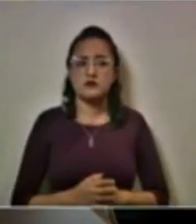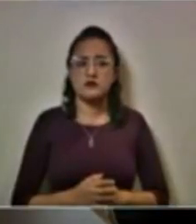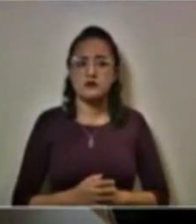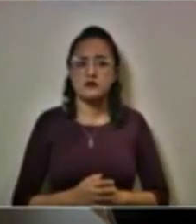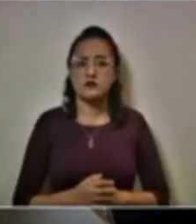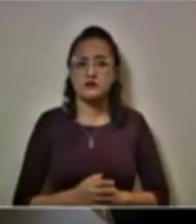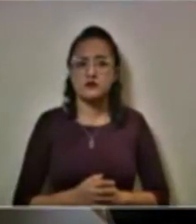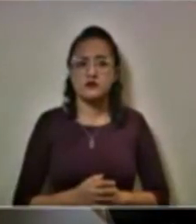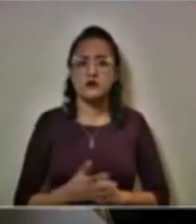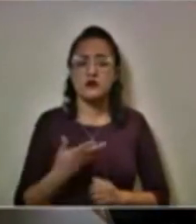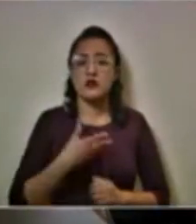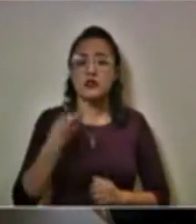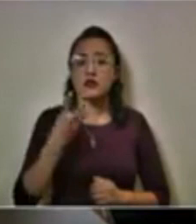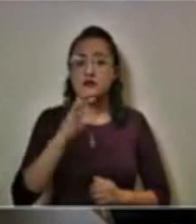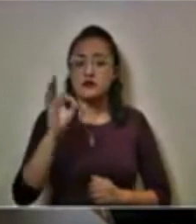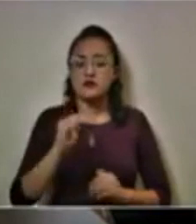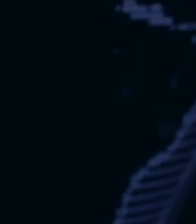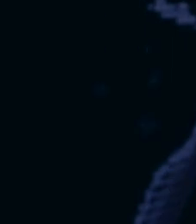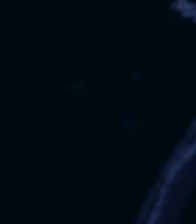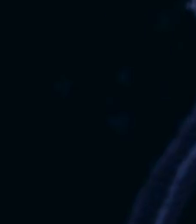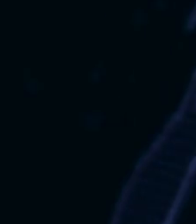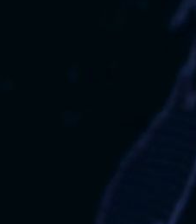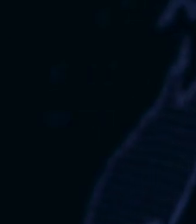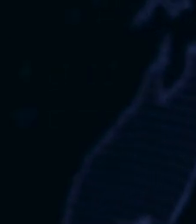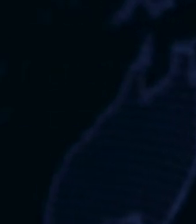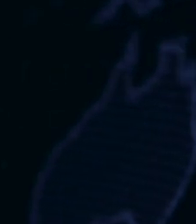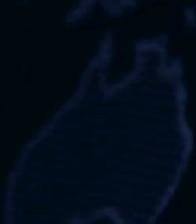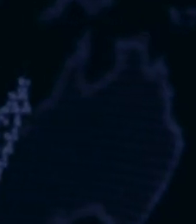bretón agencia informativa de méxico